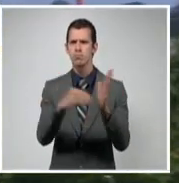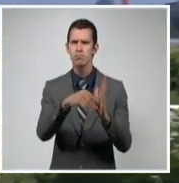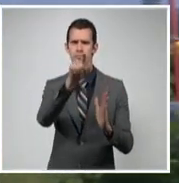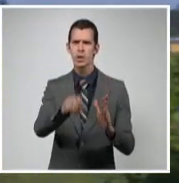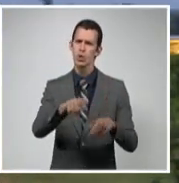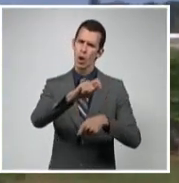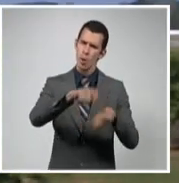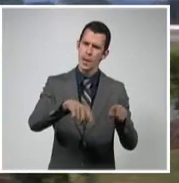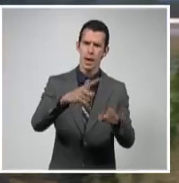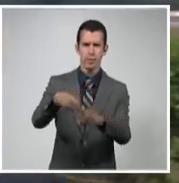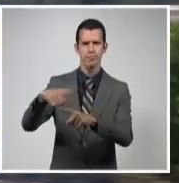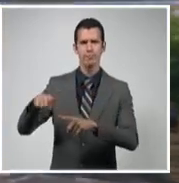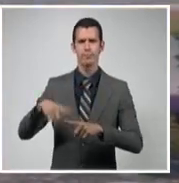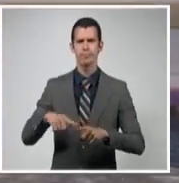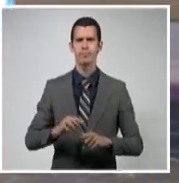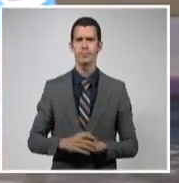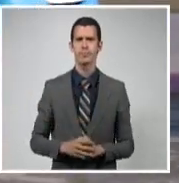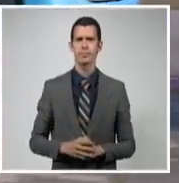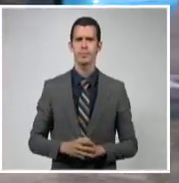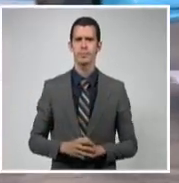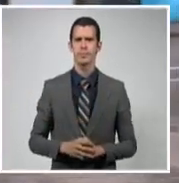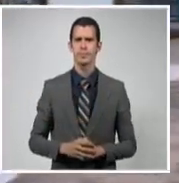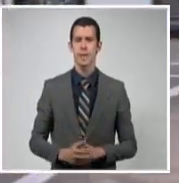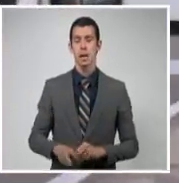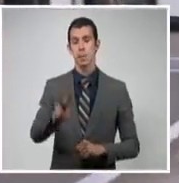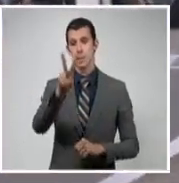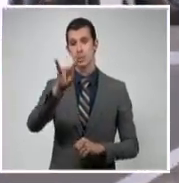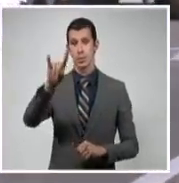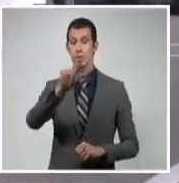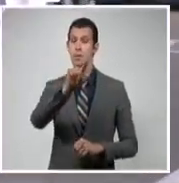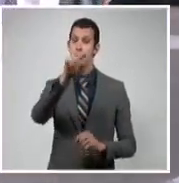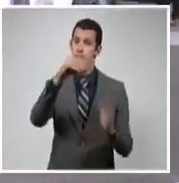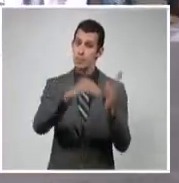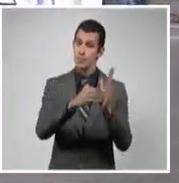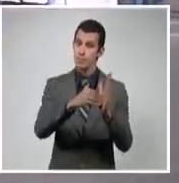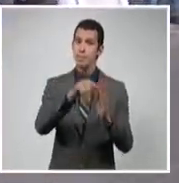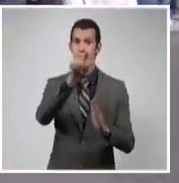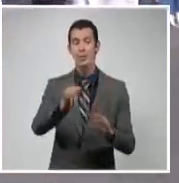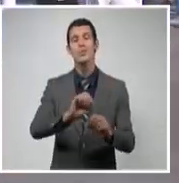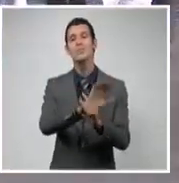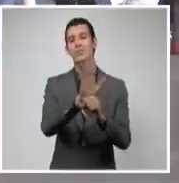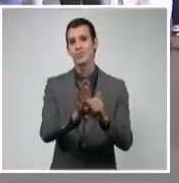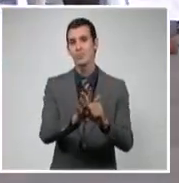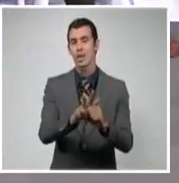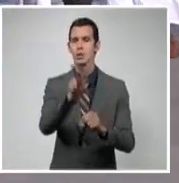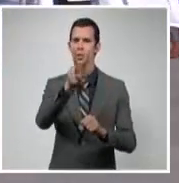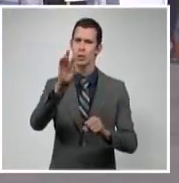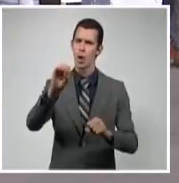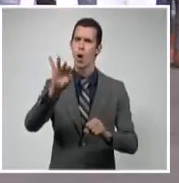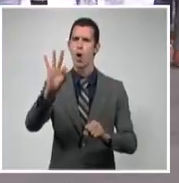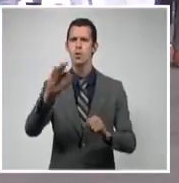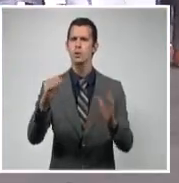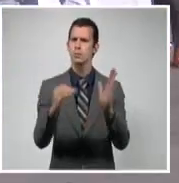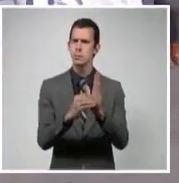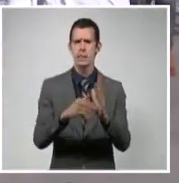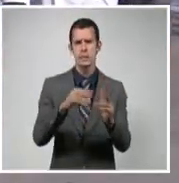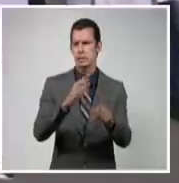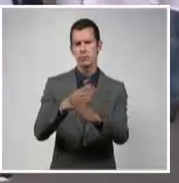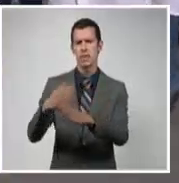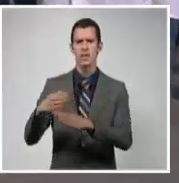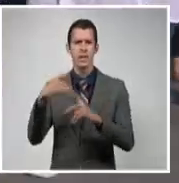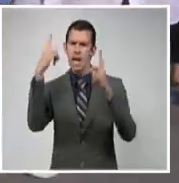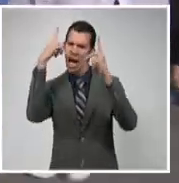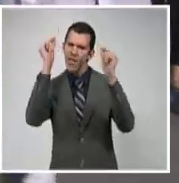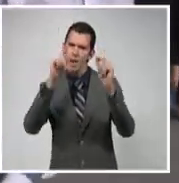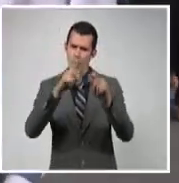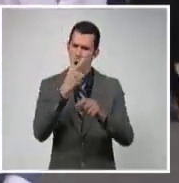médicas, de ellas 29.000 a pacientes con la COVID-19 y 208.000 procederes de enfermería. Con